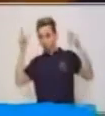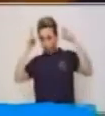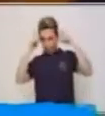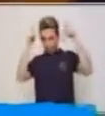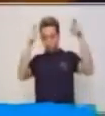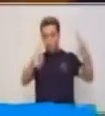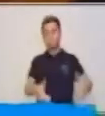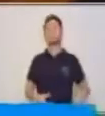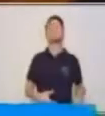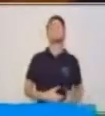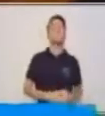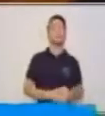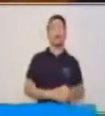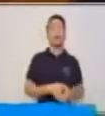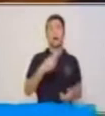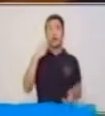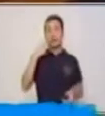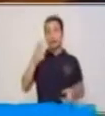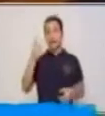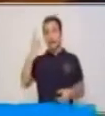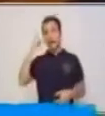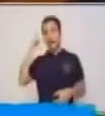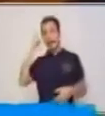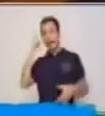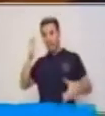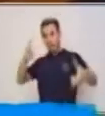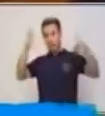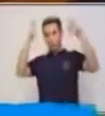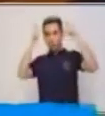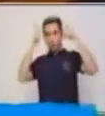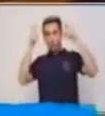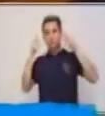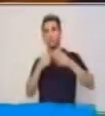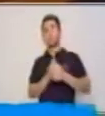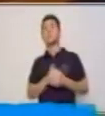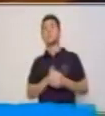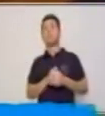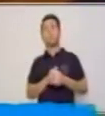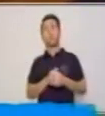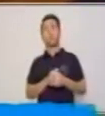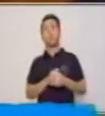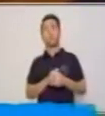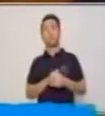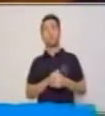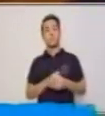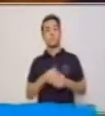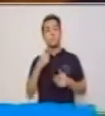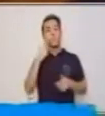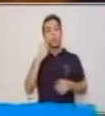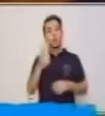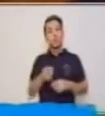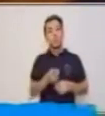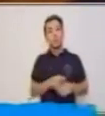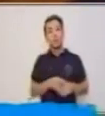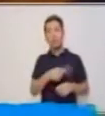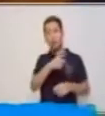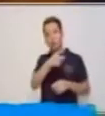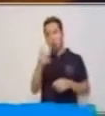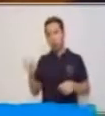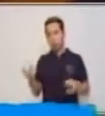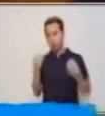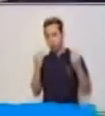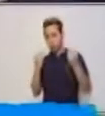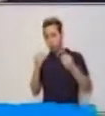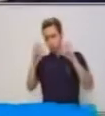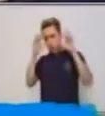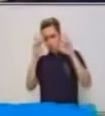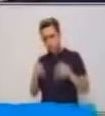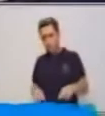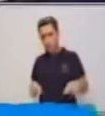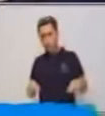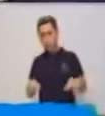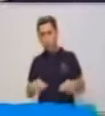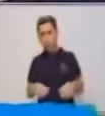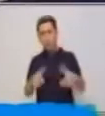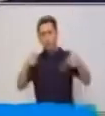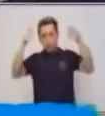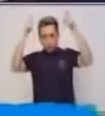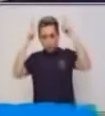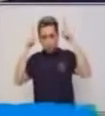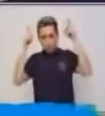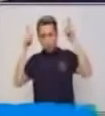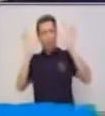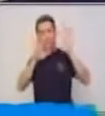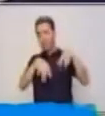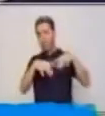Todo lo negativo. A ver, pensemos qué cosas negativas puede haber de que haya bastantes personas en un solo lugar.